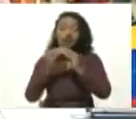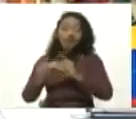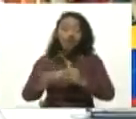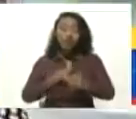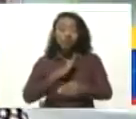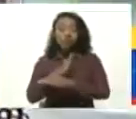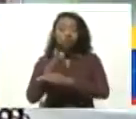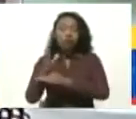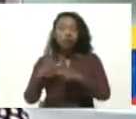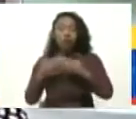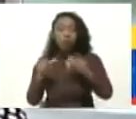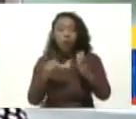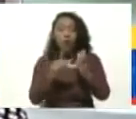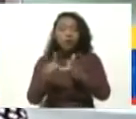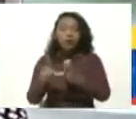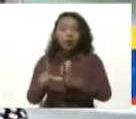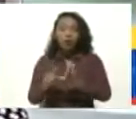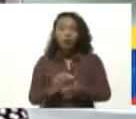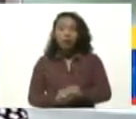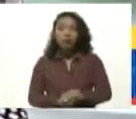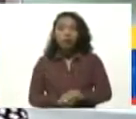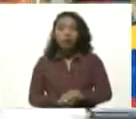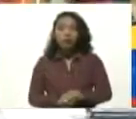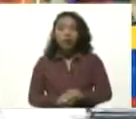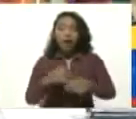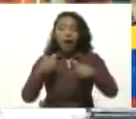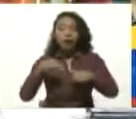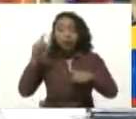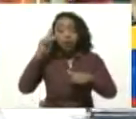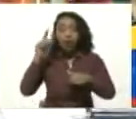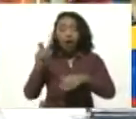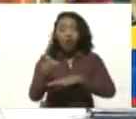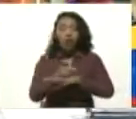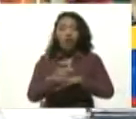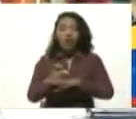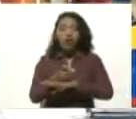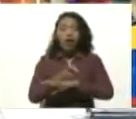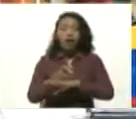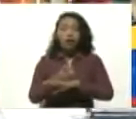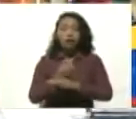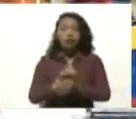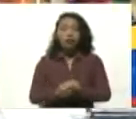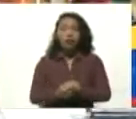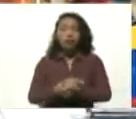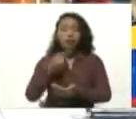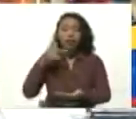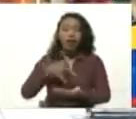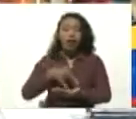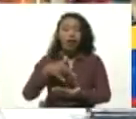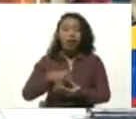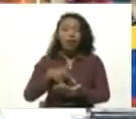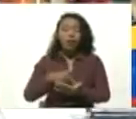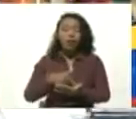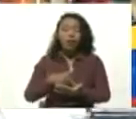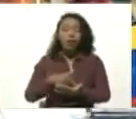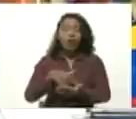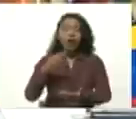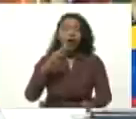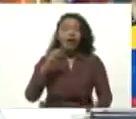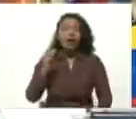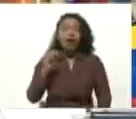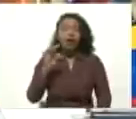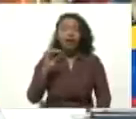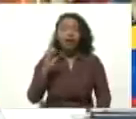los liceos, todos. En estos días el gobernador de Carabobo, Rafael